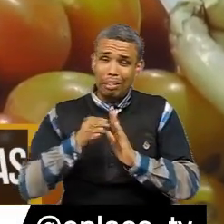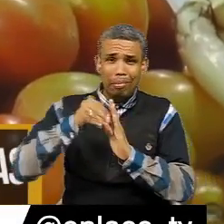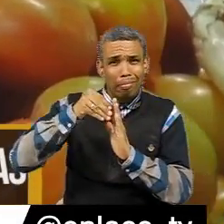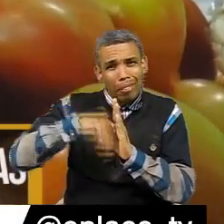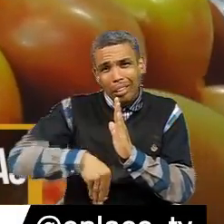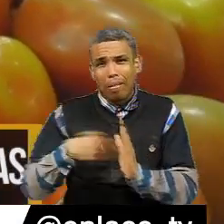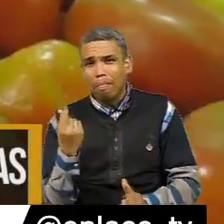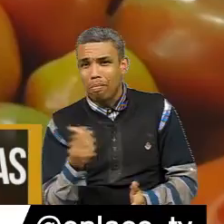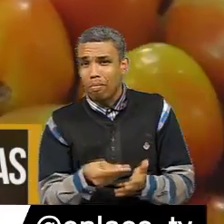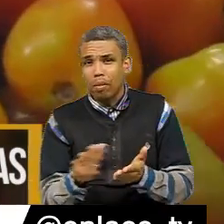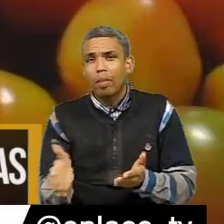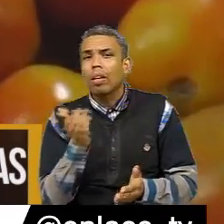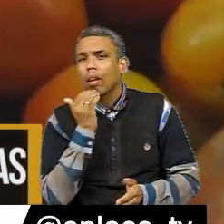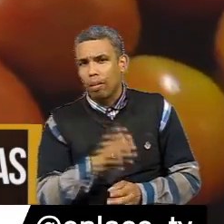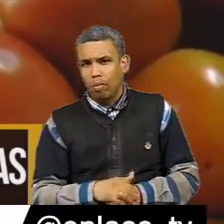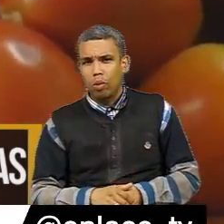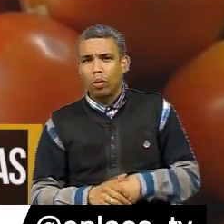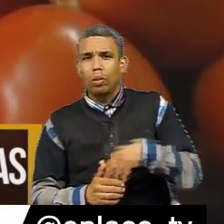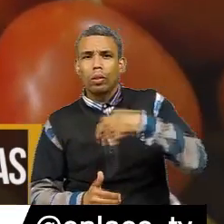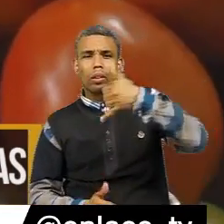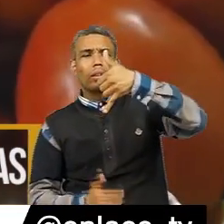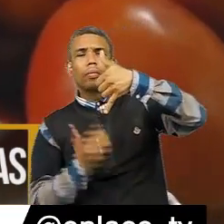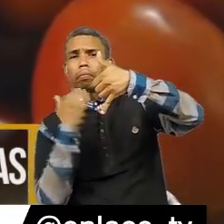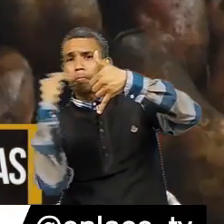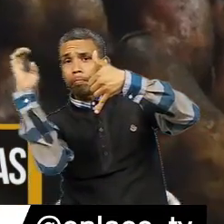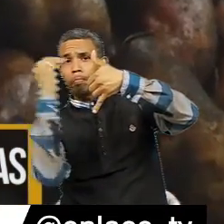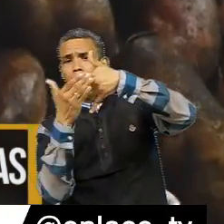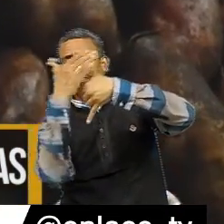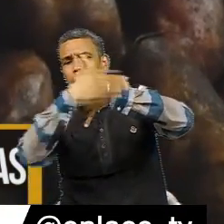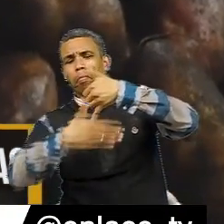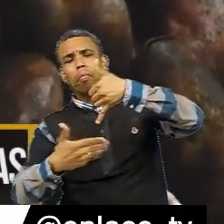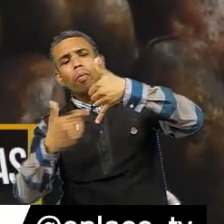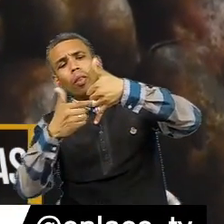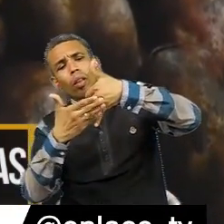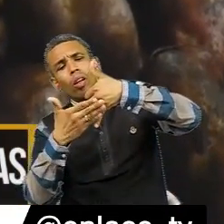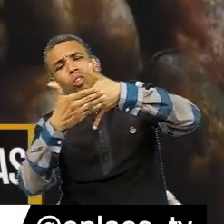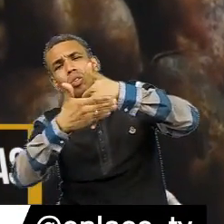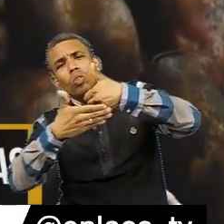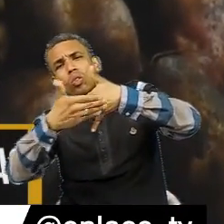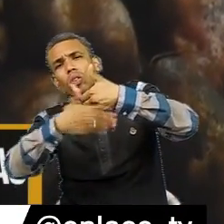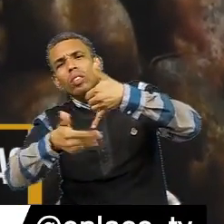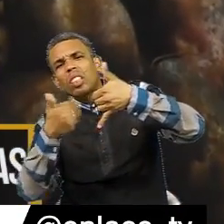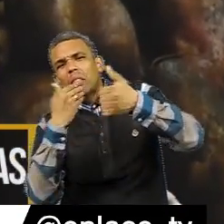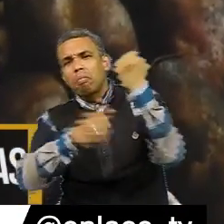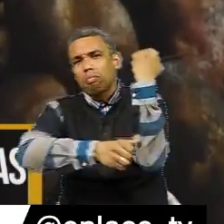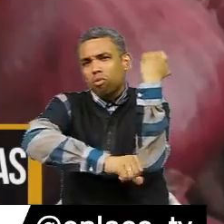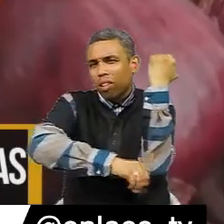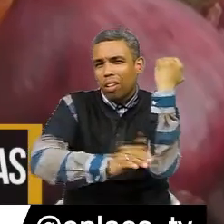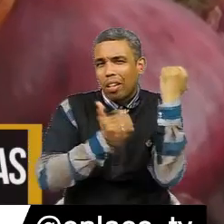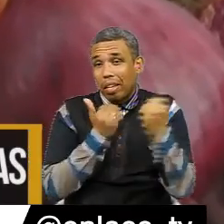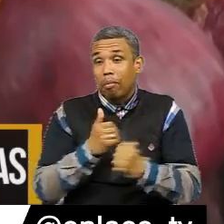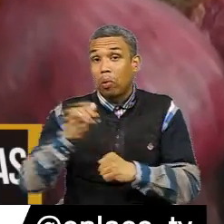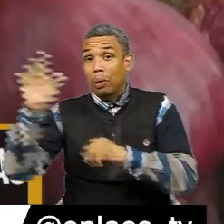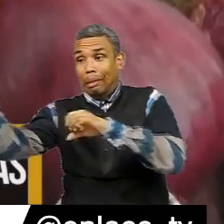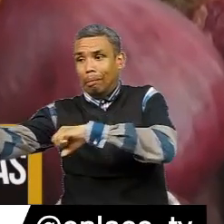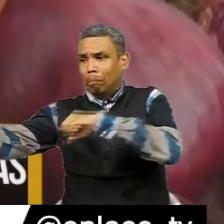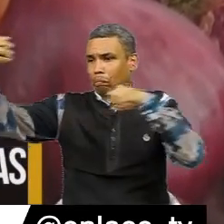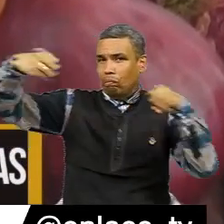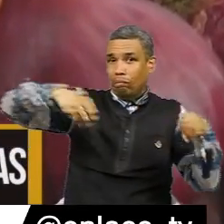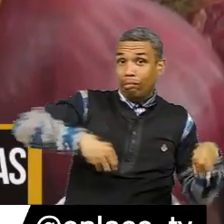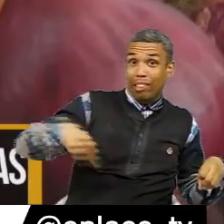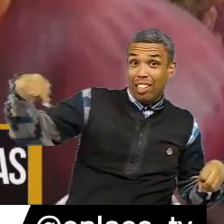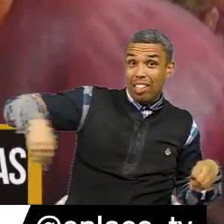que vienen del altiplano cundiboyacense, o sea de Boyacá, como son la papa, la zanahoria, la cebolla rama, la